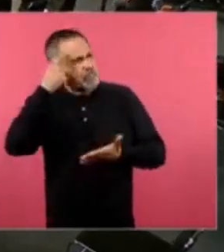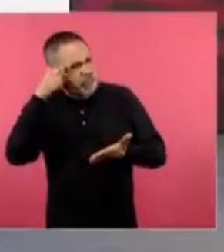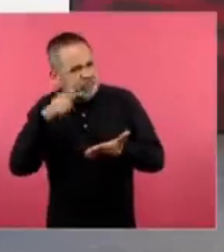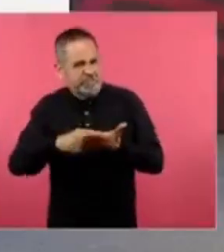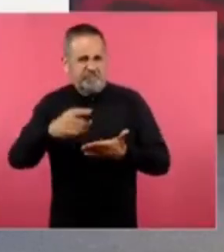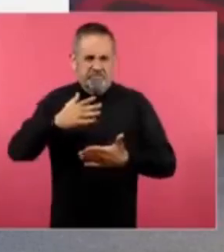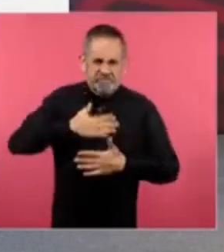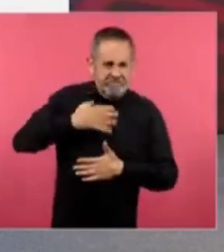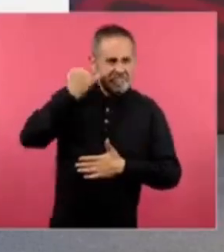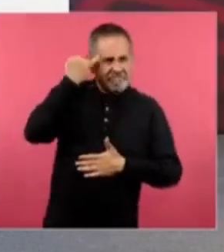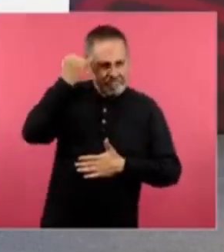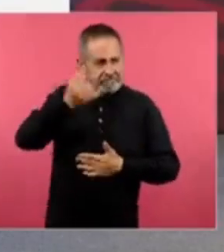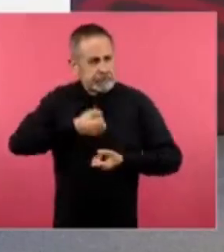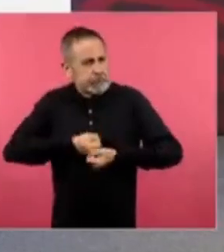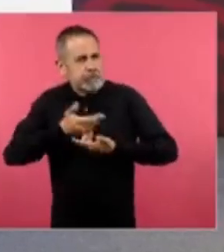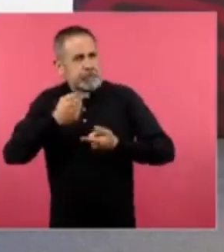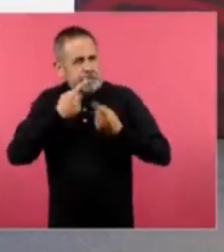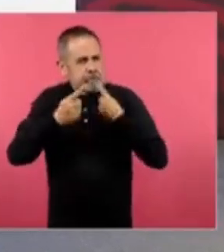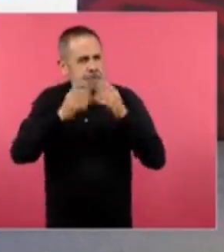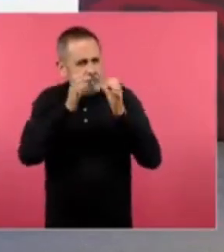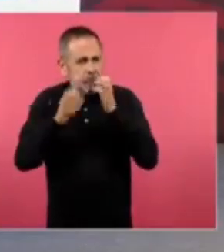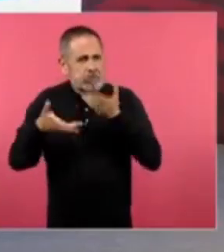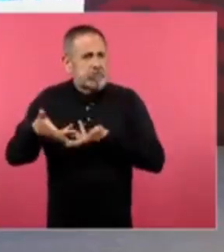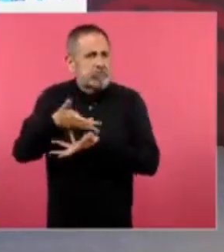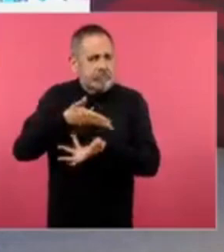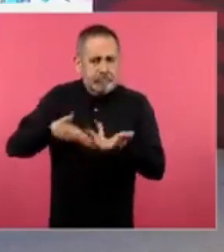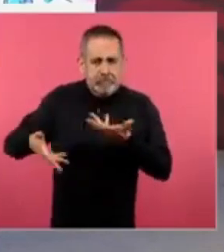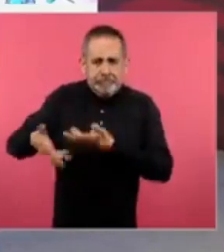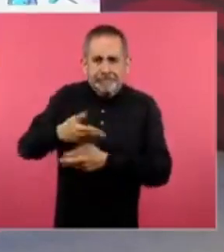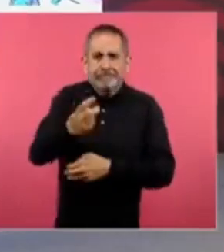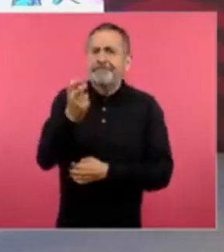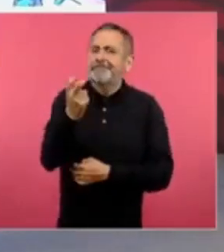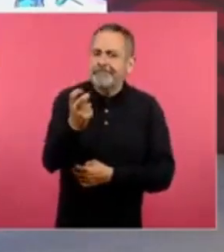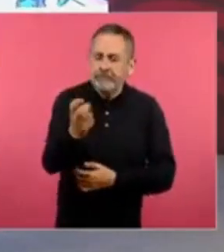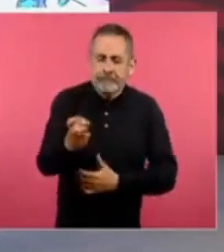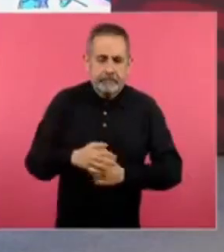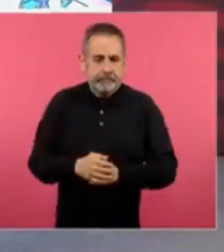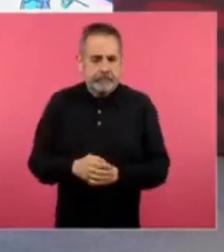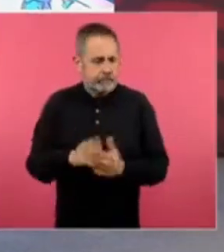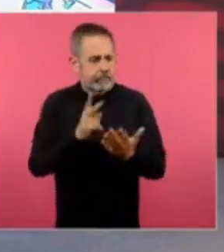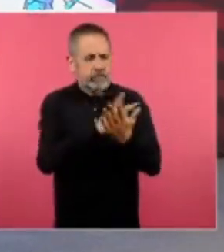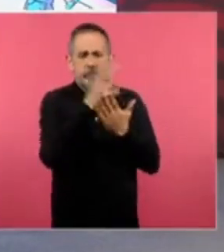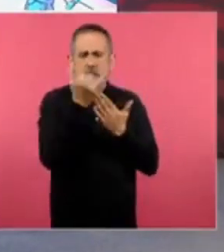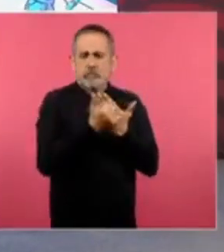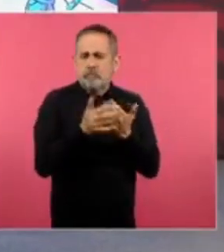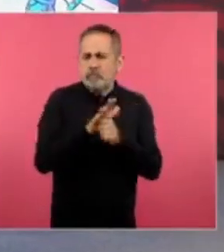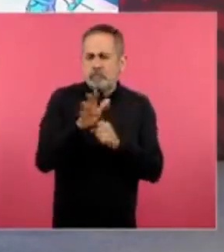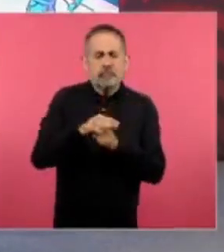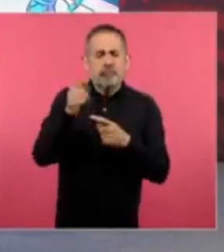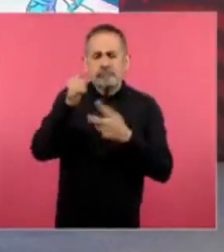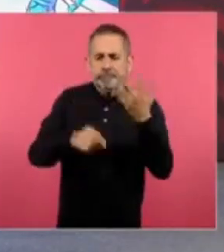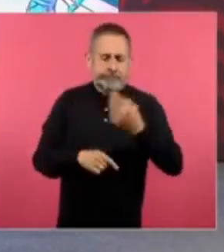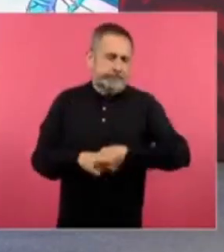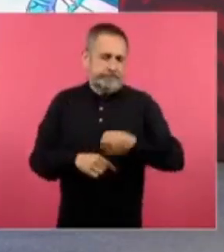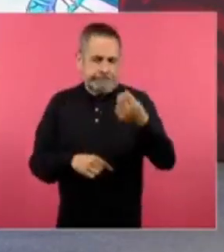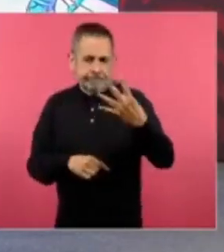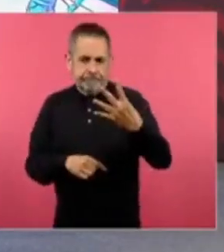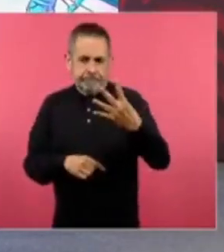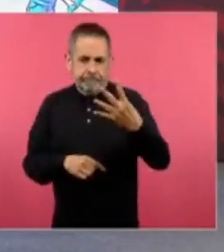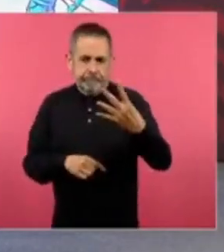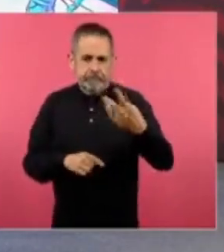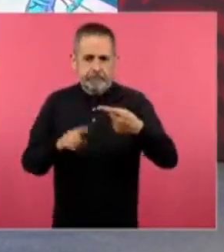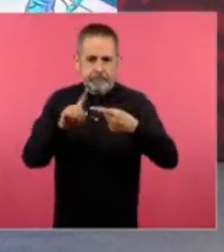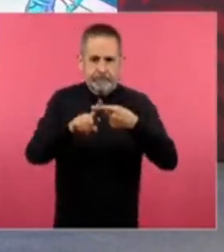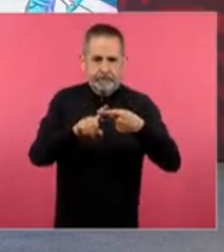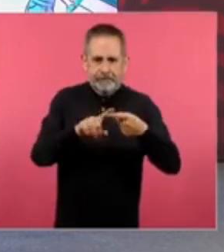las actividades que se realizan. ¿Sí? ¿Qué tipos de proyectos se trabajan? En específico son 4. el STEAM,